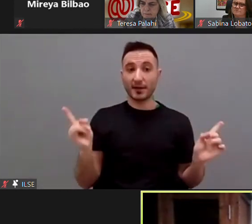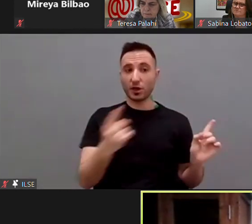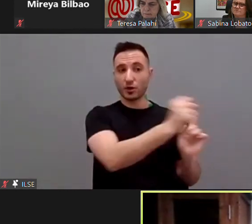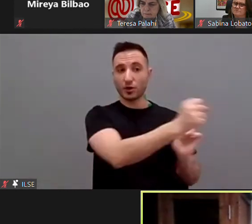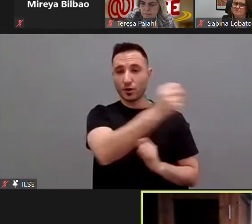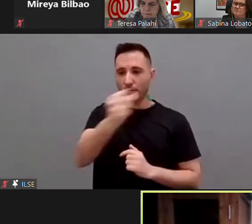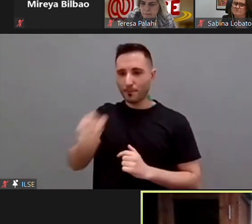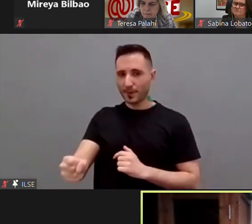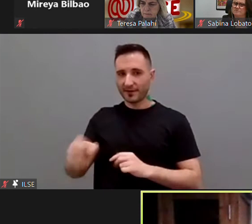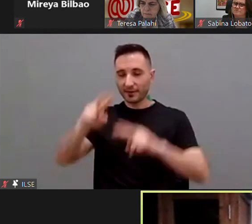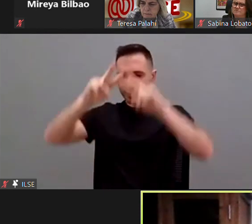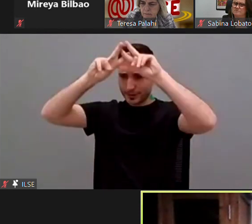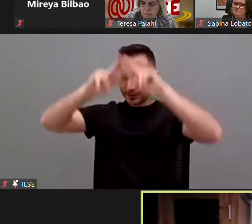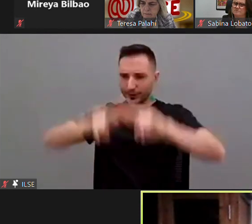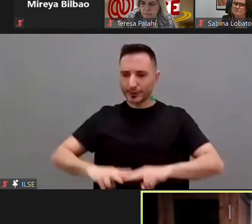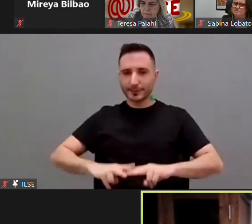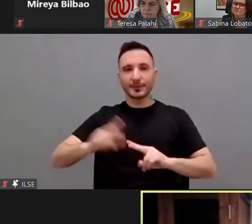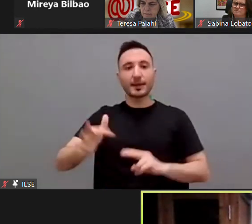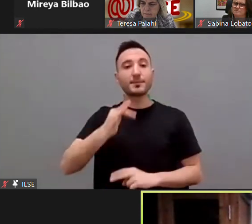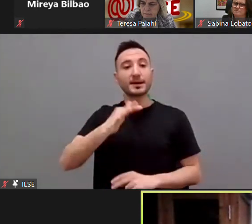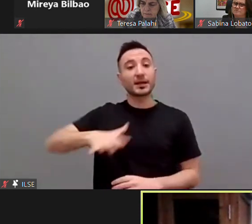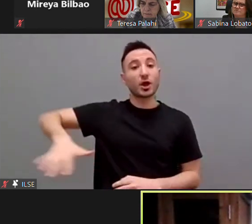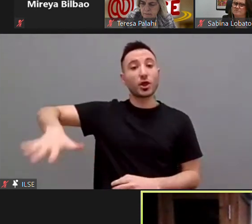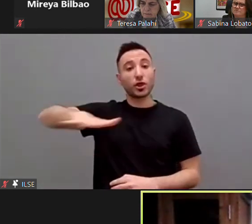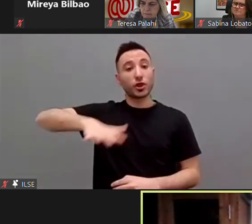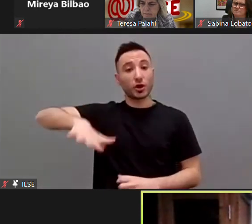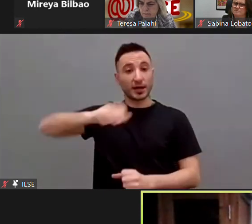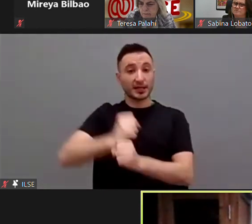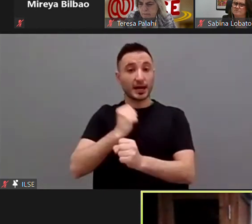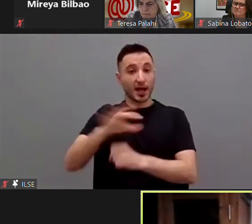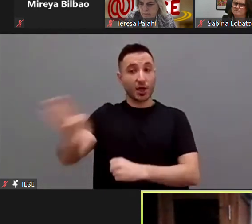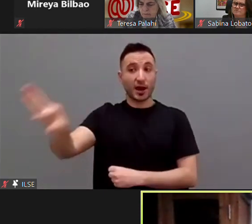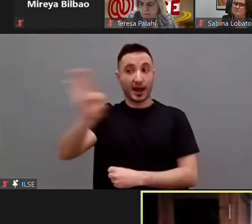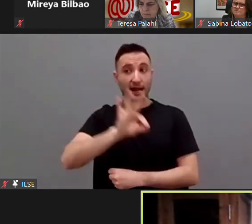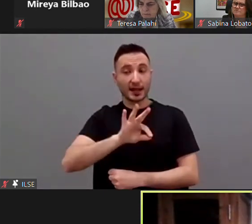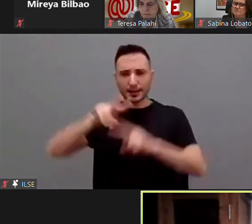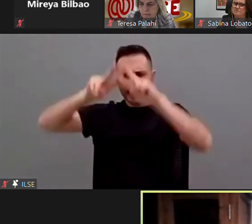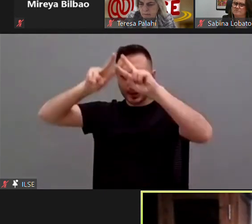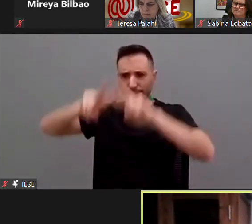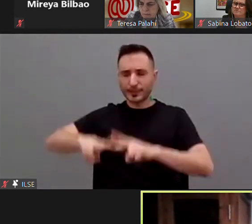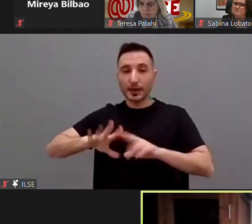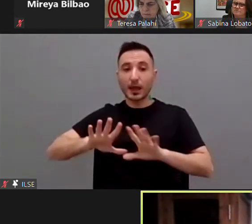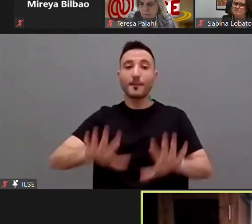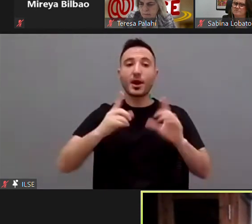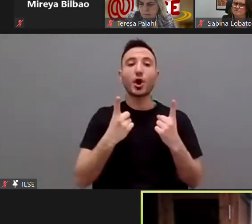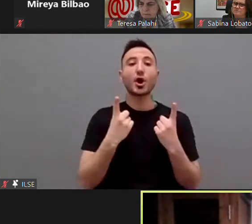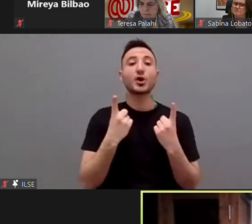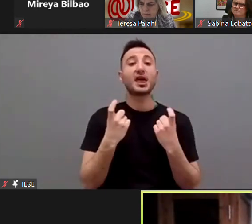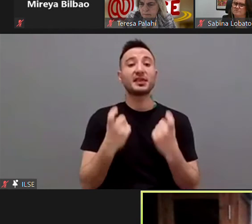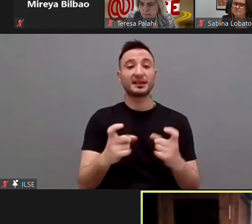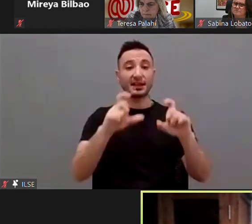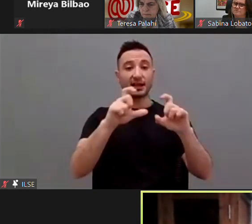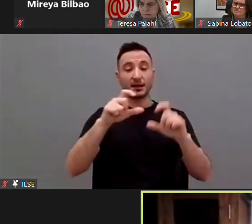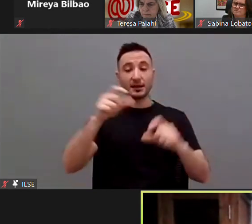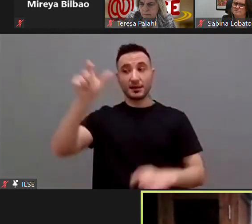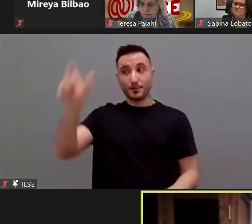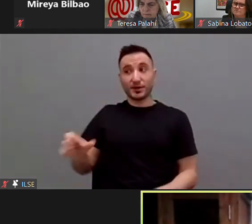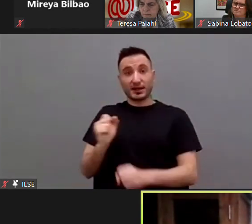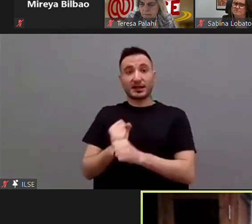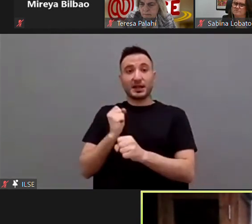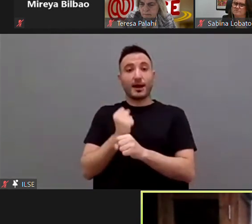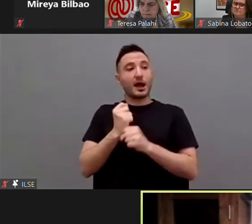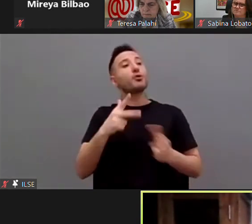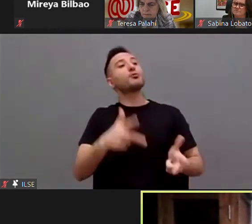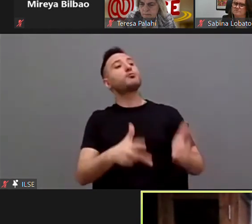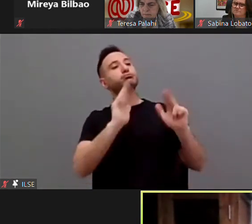empresario y en el lugar de trabajo que ha designado el trabajador, pero necesitará tener el consentimiento del trabajador para acceder a